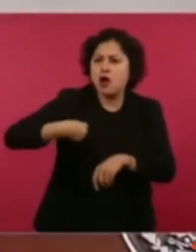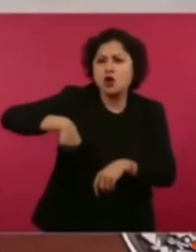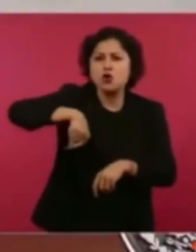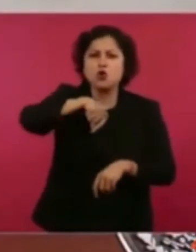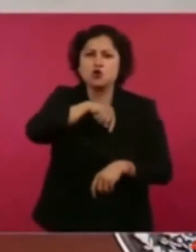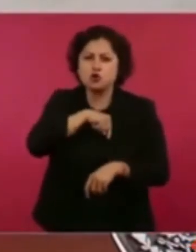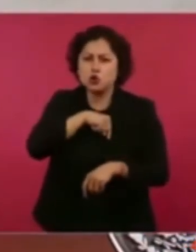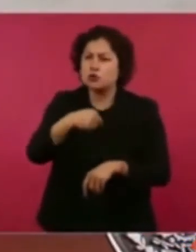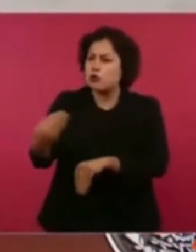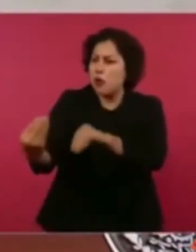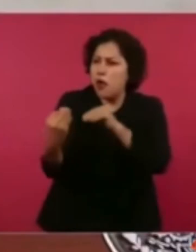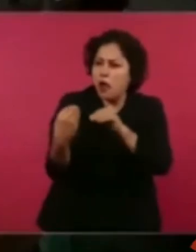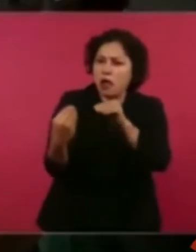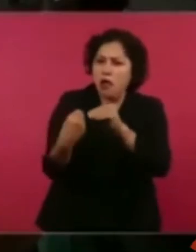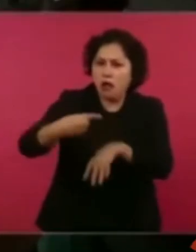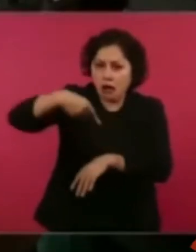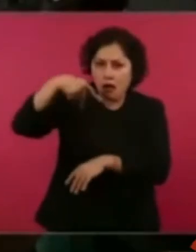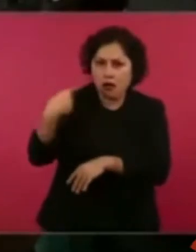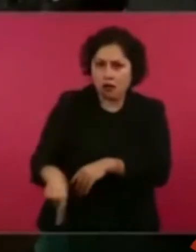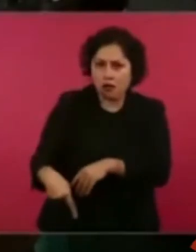¿Quiénes son ellos